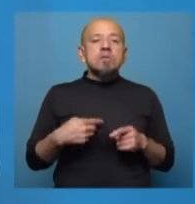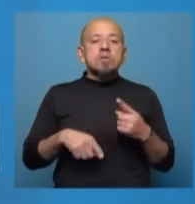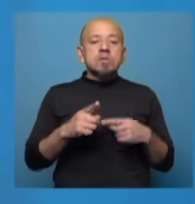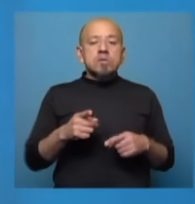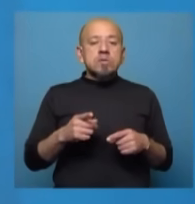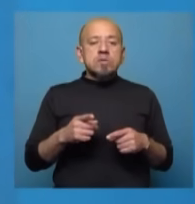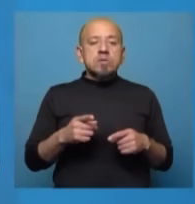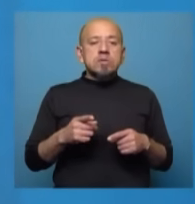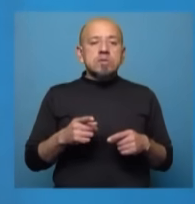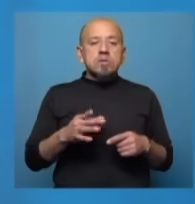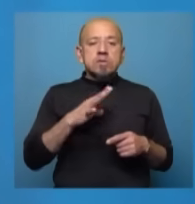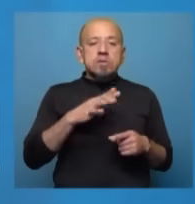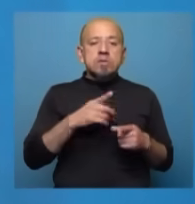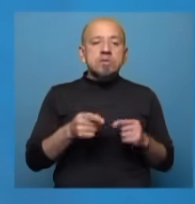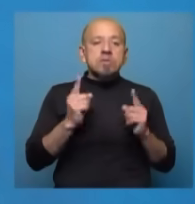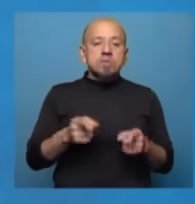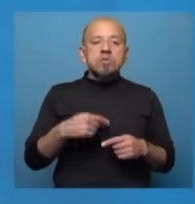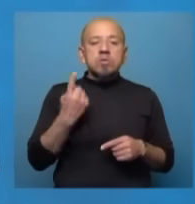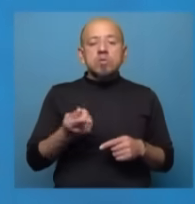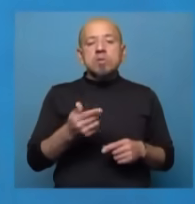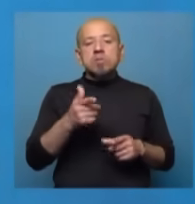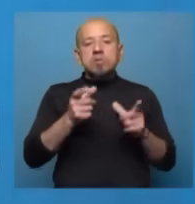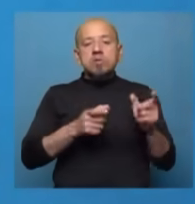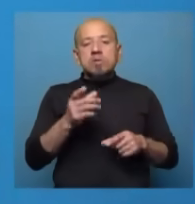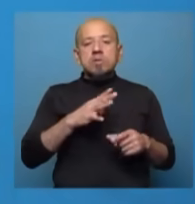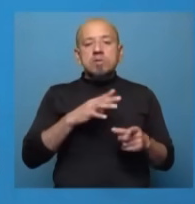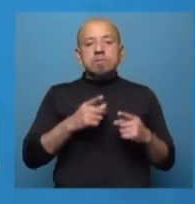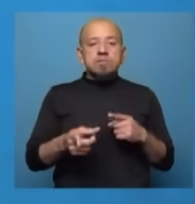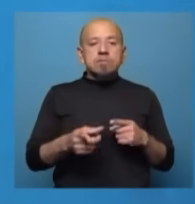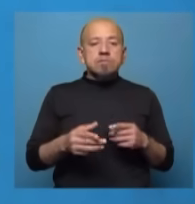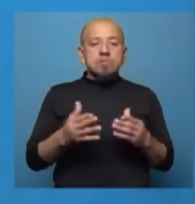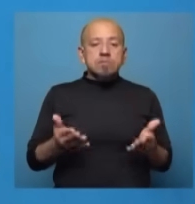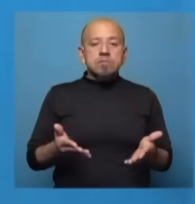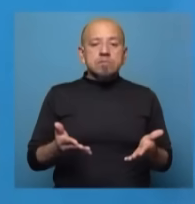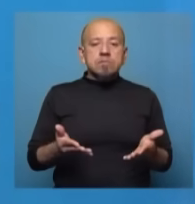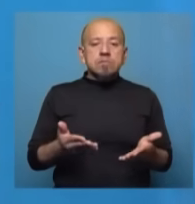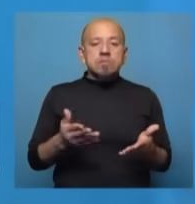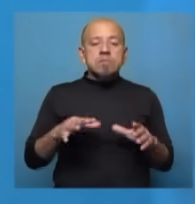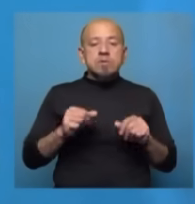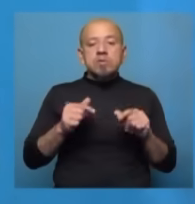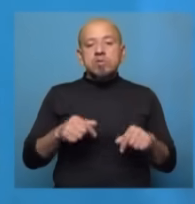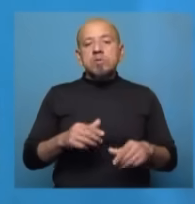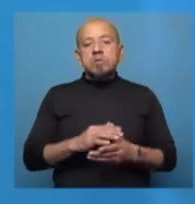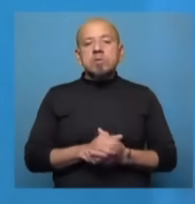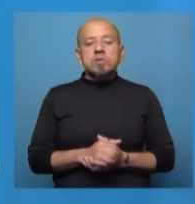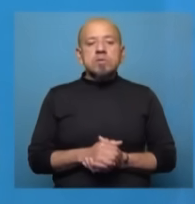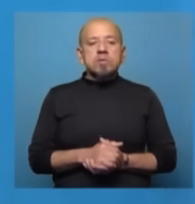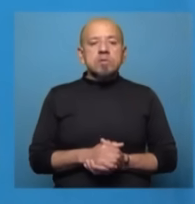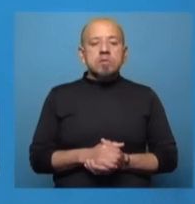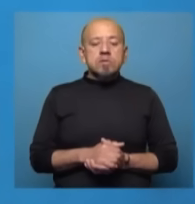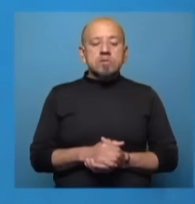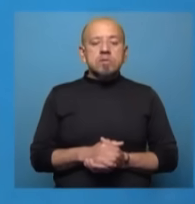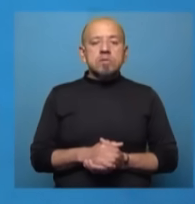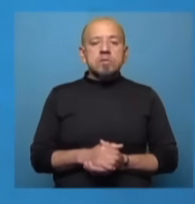descubrirse el plan es que vienen también otras personas a colación Verdad que es lo que convocó la audiencia de hoy mm hoy se conoció que